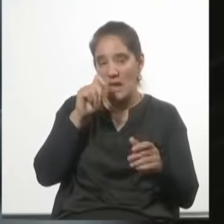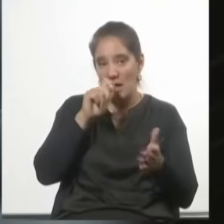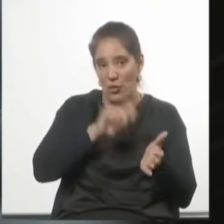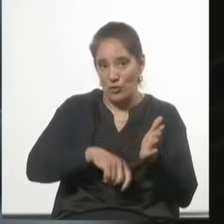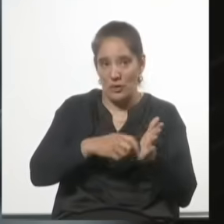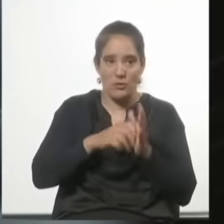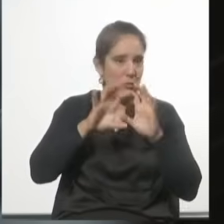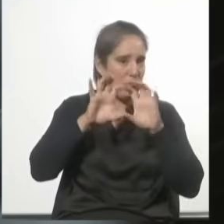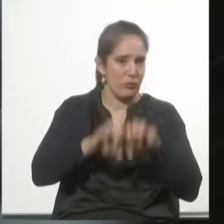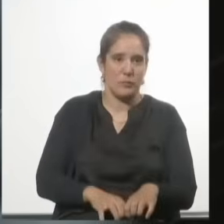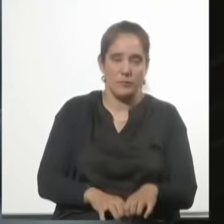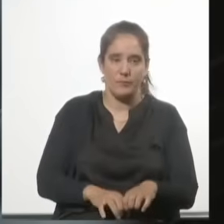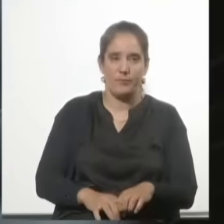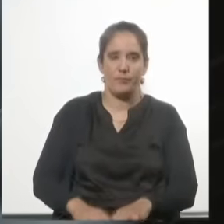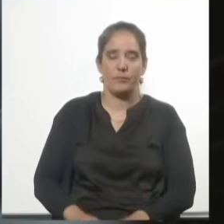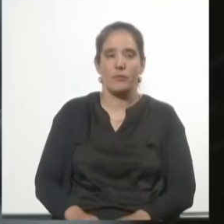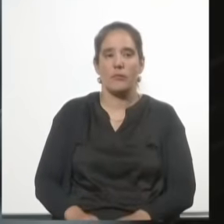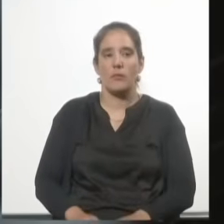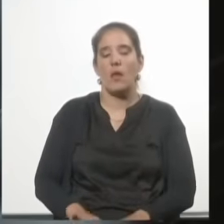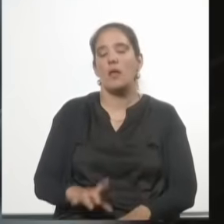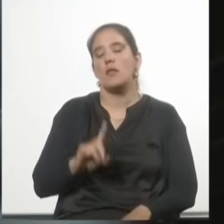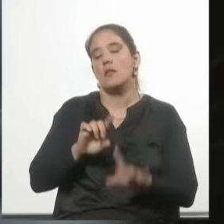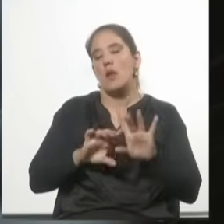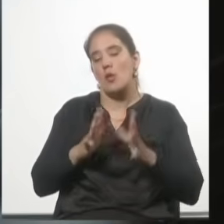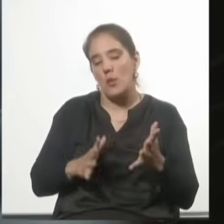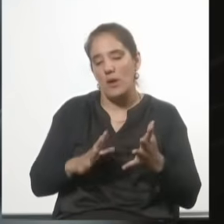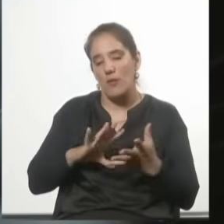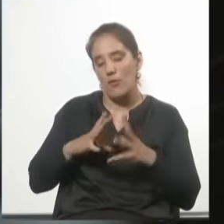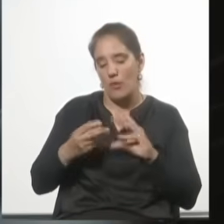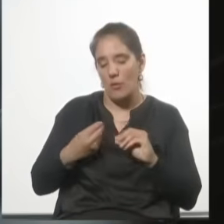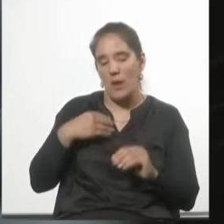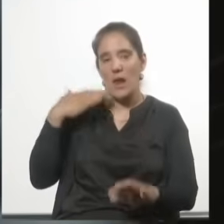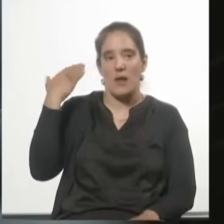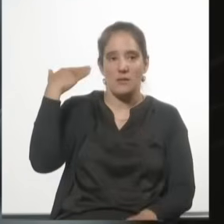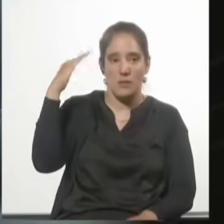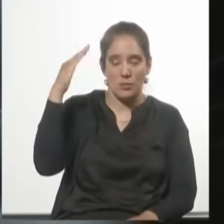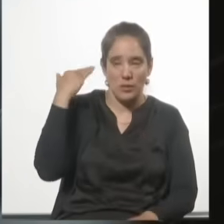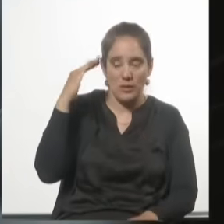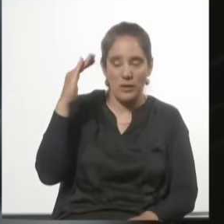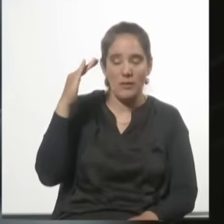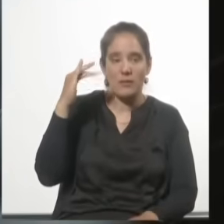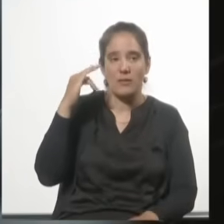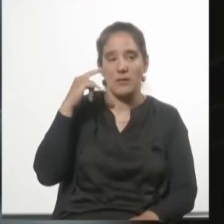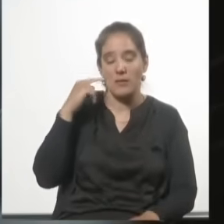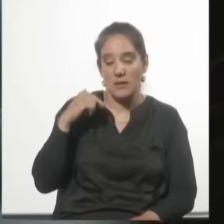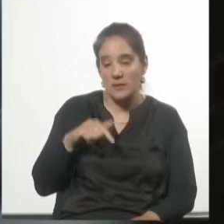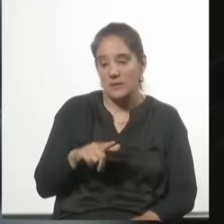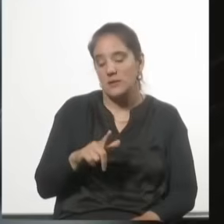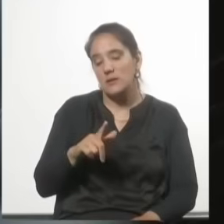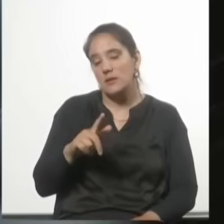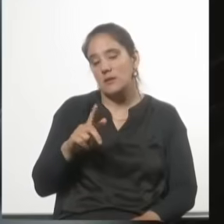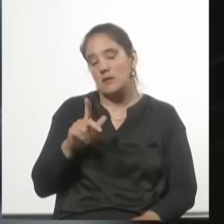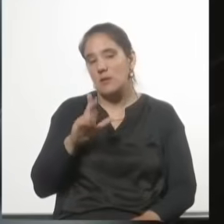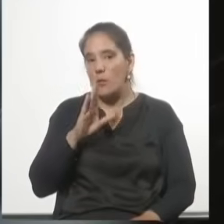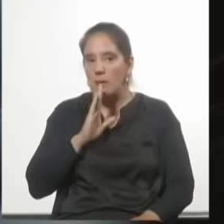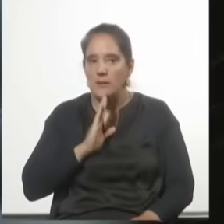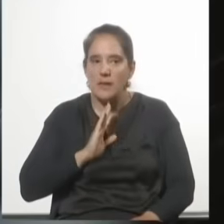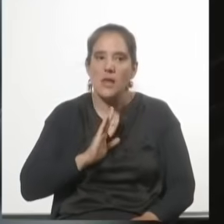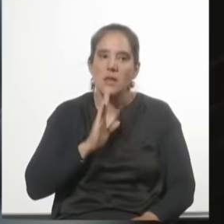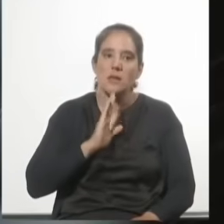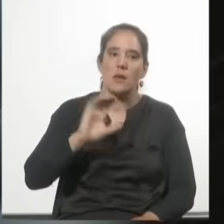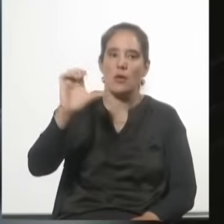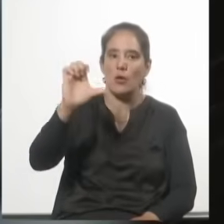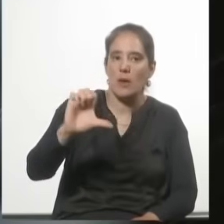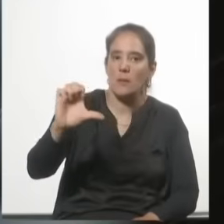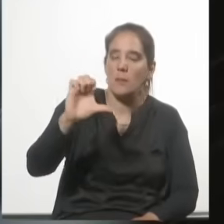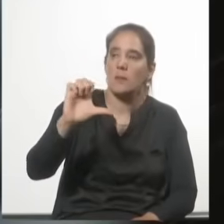pésimo contrato. De alguna manera, las autoridades, a través de su pasividad para con la empresa, determinaron que se